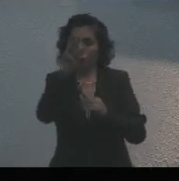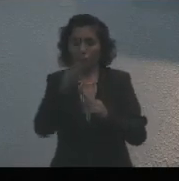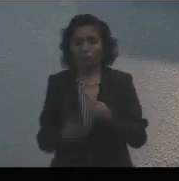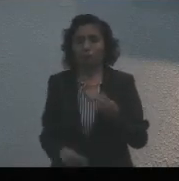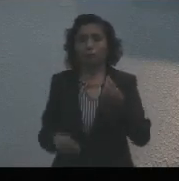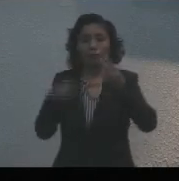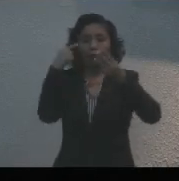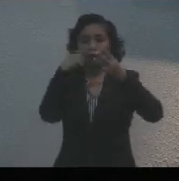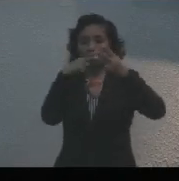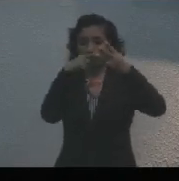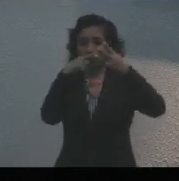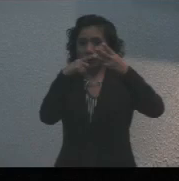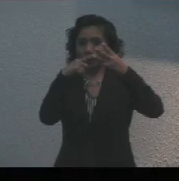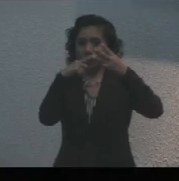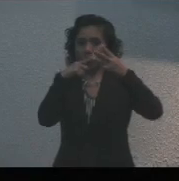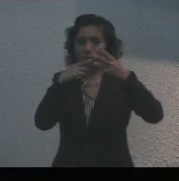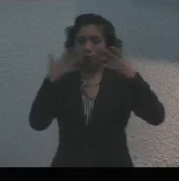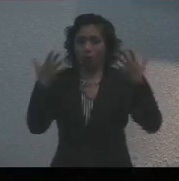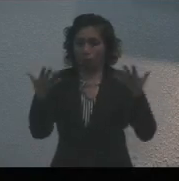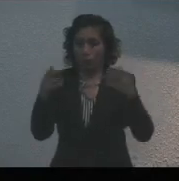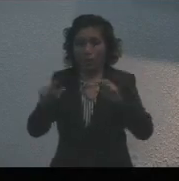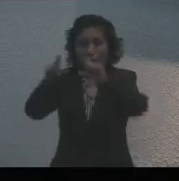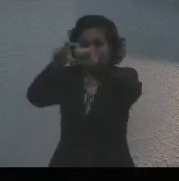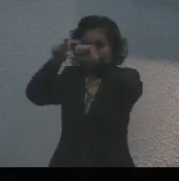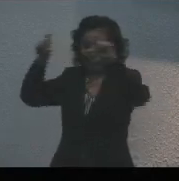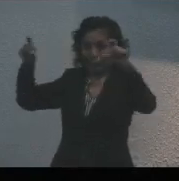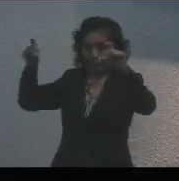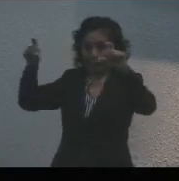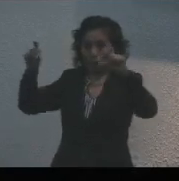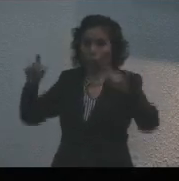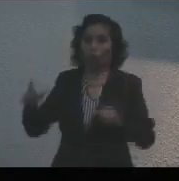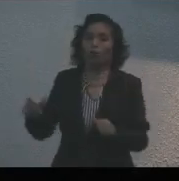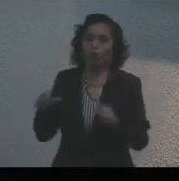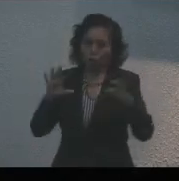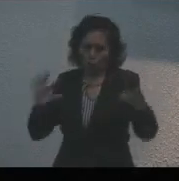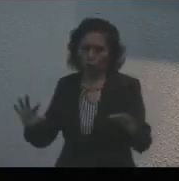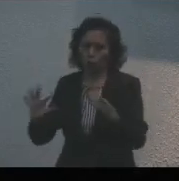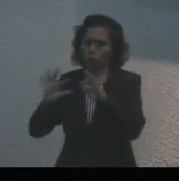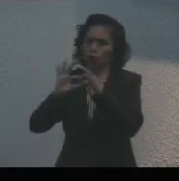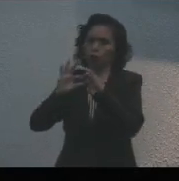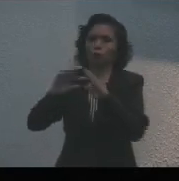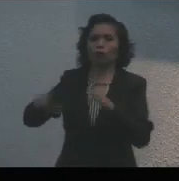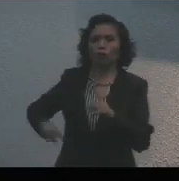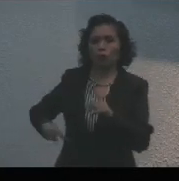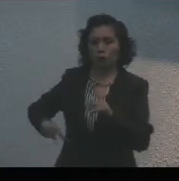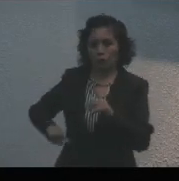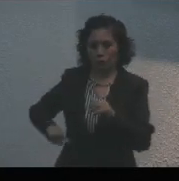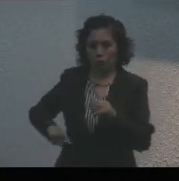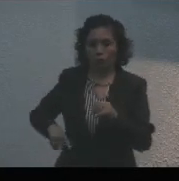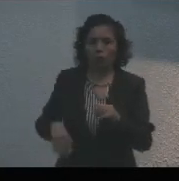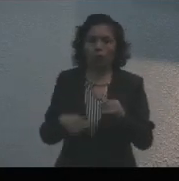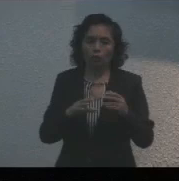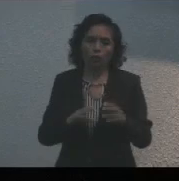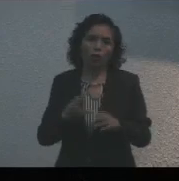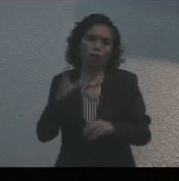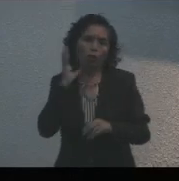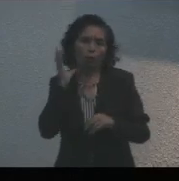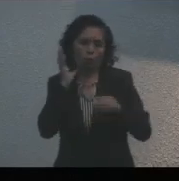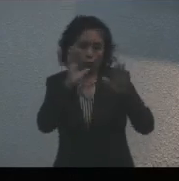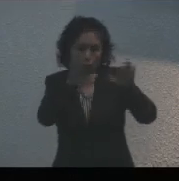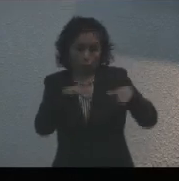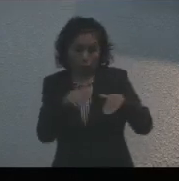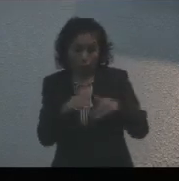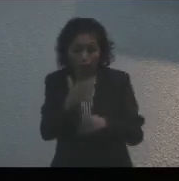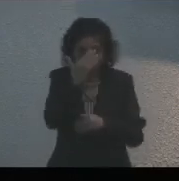Tercero, remítase el presente decreto a la presidencia de la Junta de Gobierno y Coordinación Política y a la mesa directiva de la legislatura para